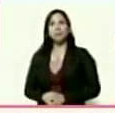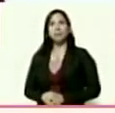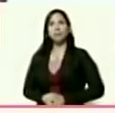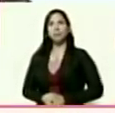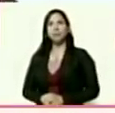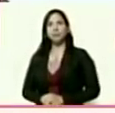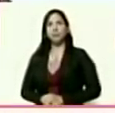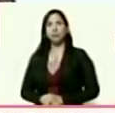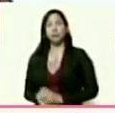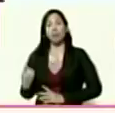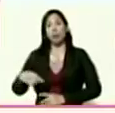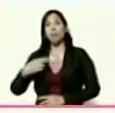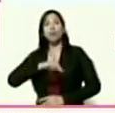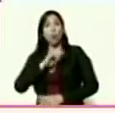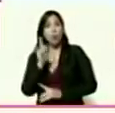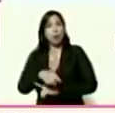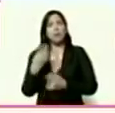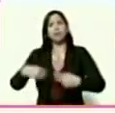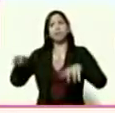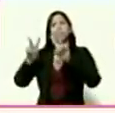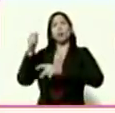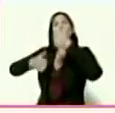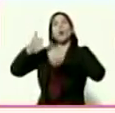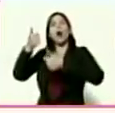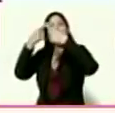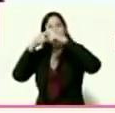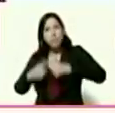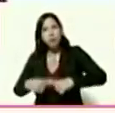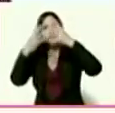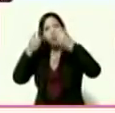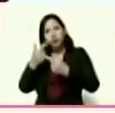cada cara. Ahí tenemos nosotros la valoración cualitativa